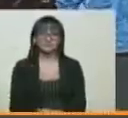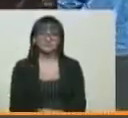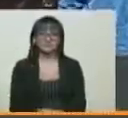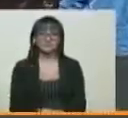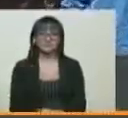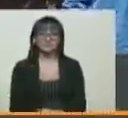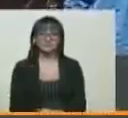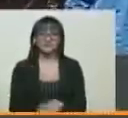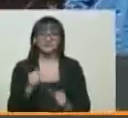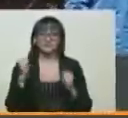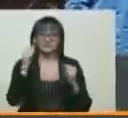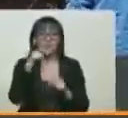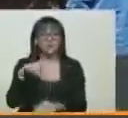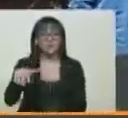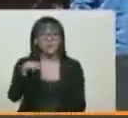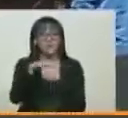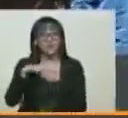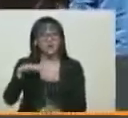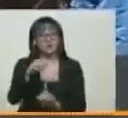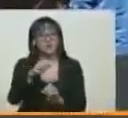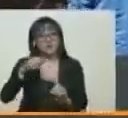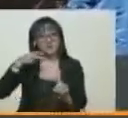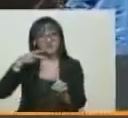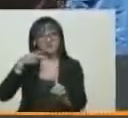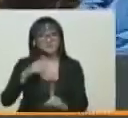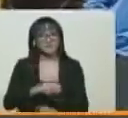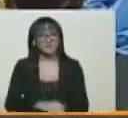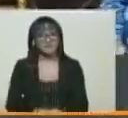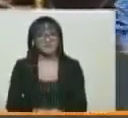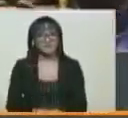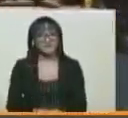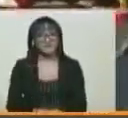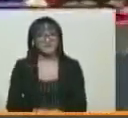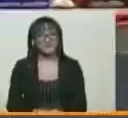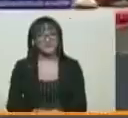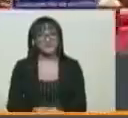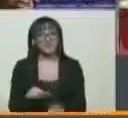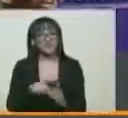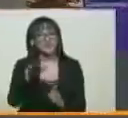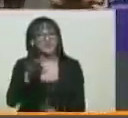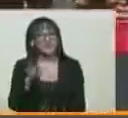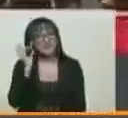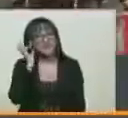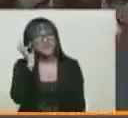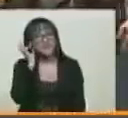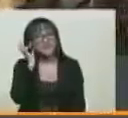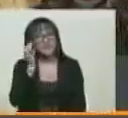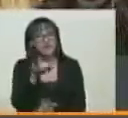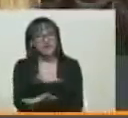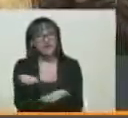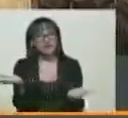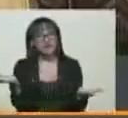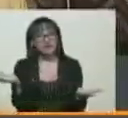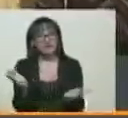¡Que viva el pueblo de Amazonas! ¿A dónde están las mujeres?